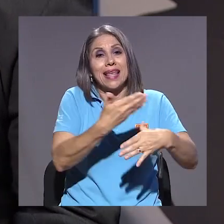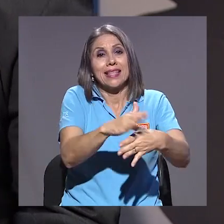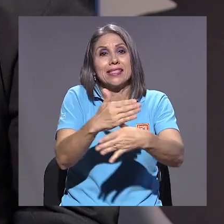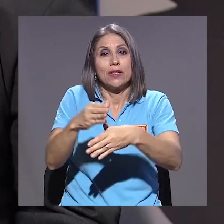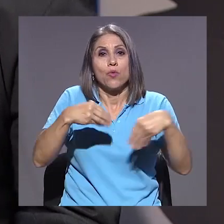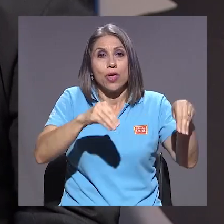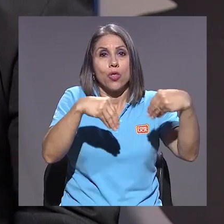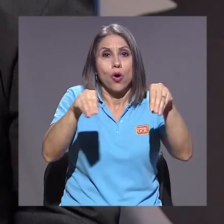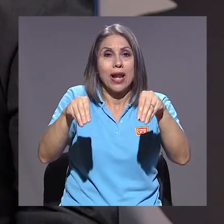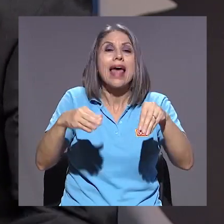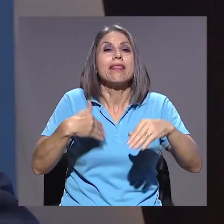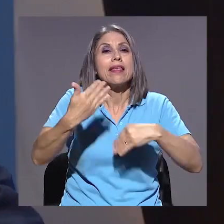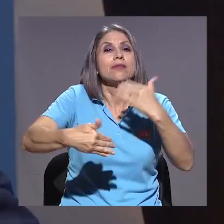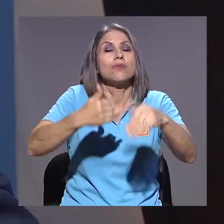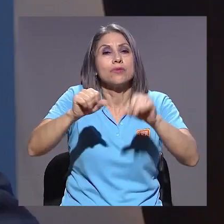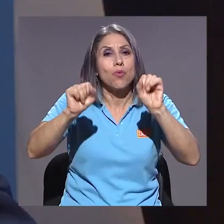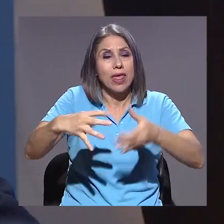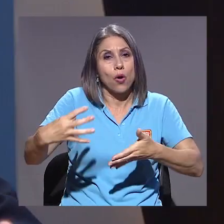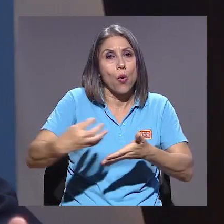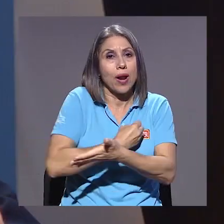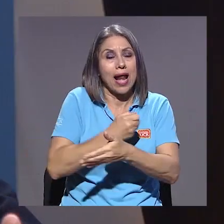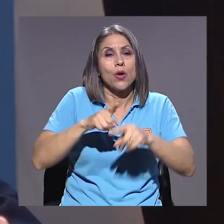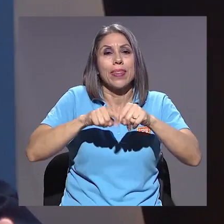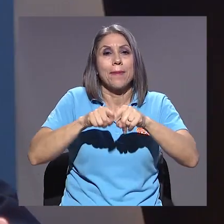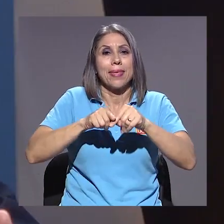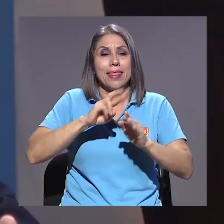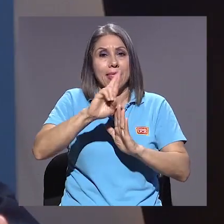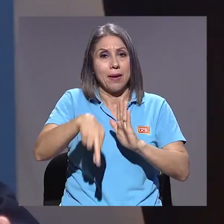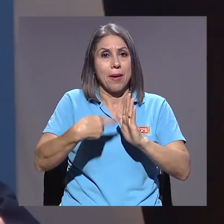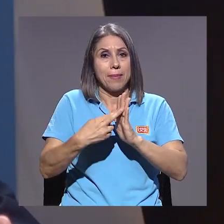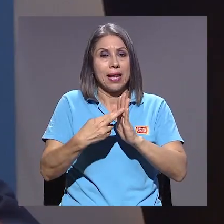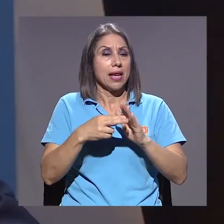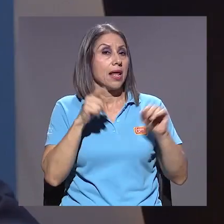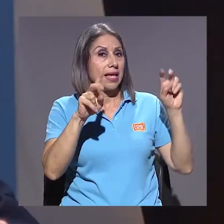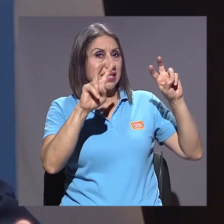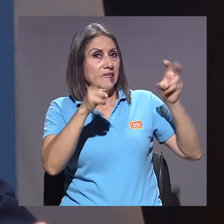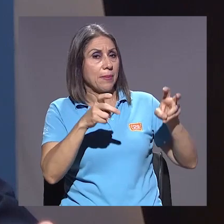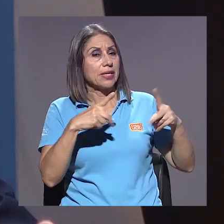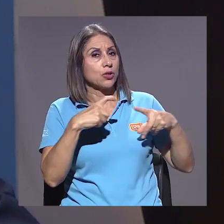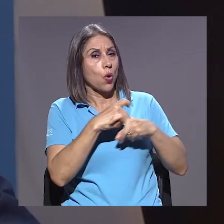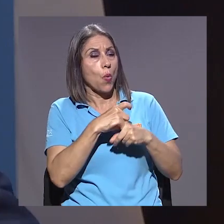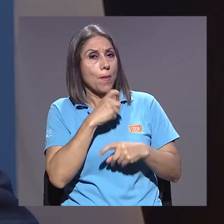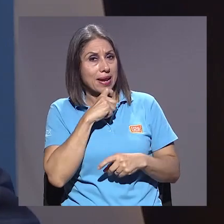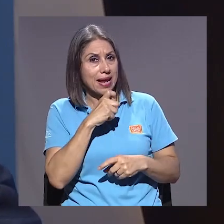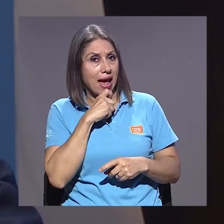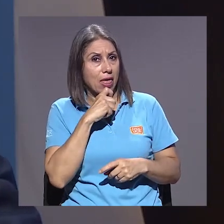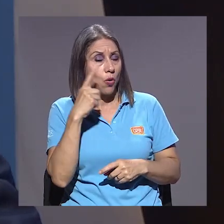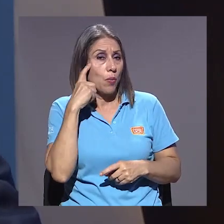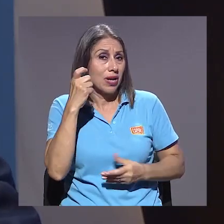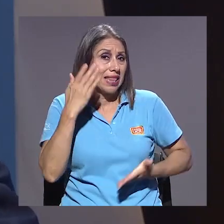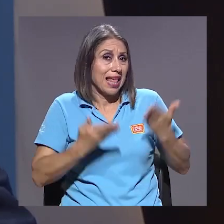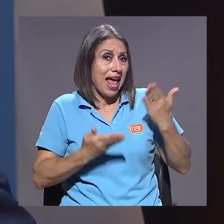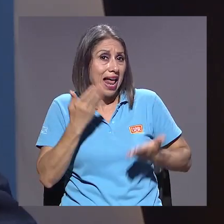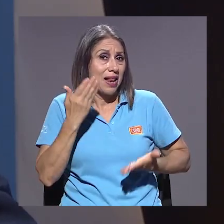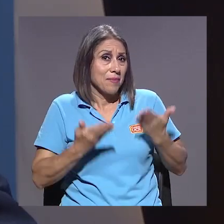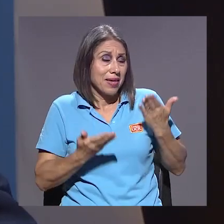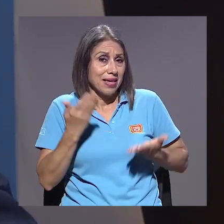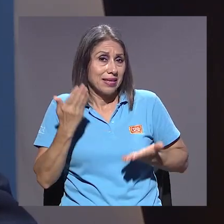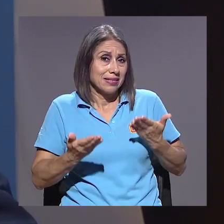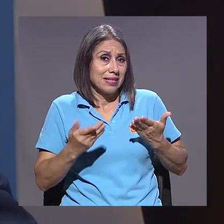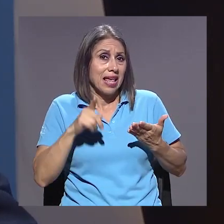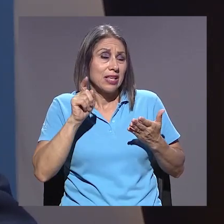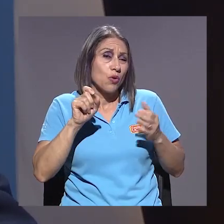acuerdo al papel que juegue un sistema. Es un tema complicado, ¿verdad? Porque eso podría, digamos, desmotivar un poco la generación distribuida,